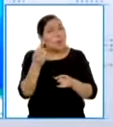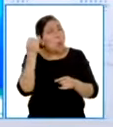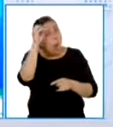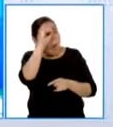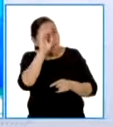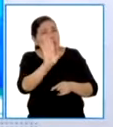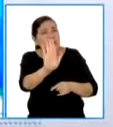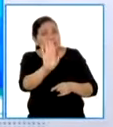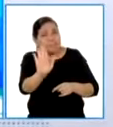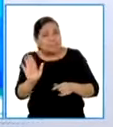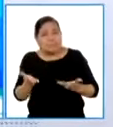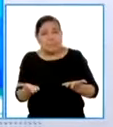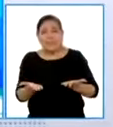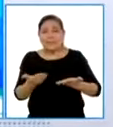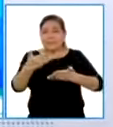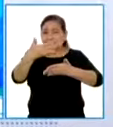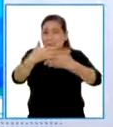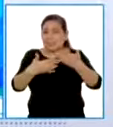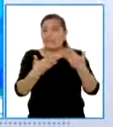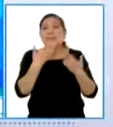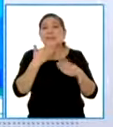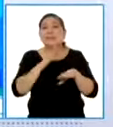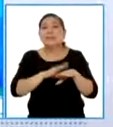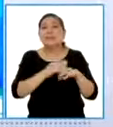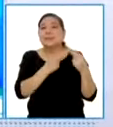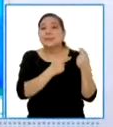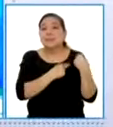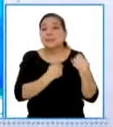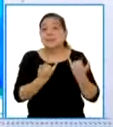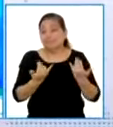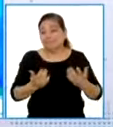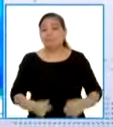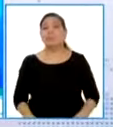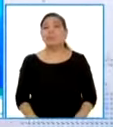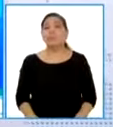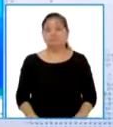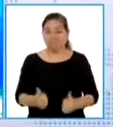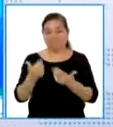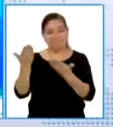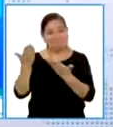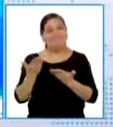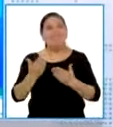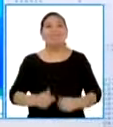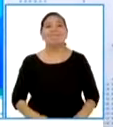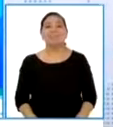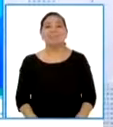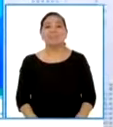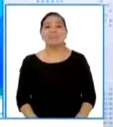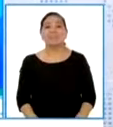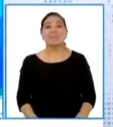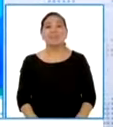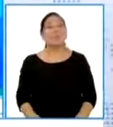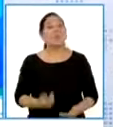de vista de las responsabilidades que atañen, ¿no? Bienvenido. Bueno, ¿qué tal? Buenas tardes.